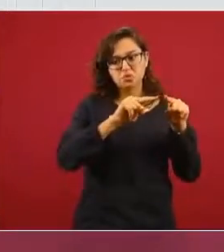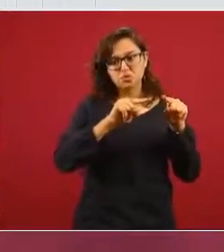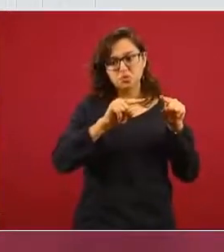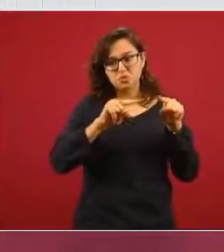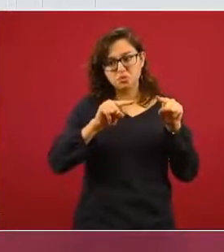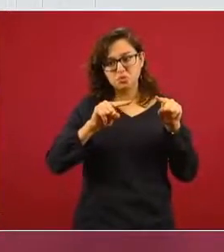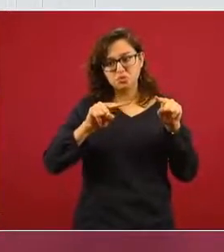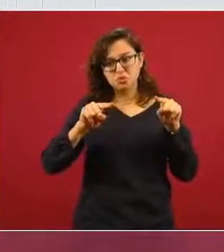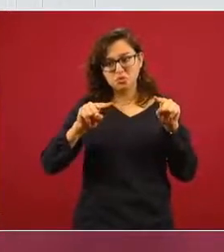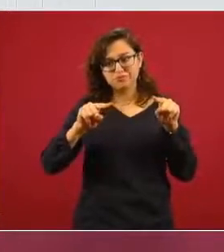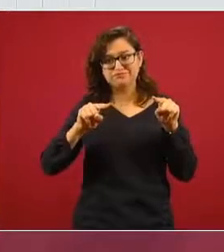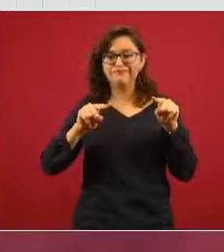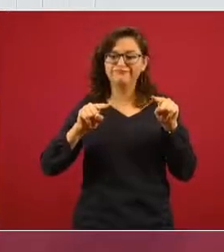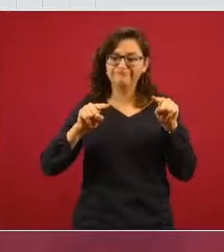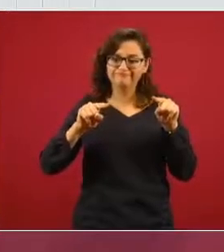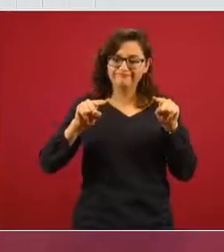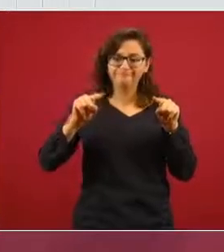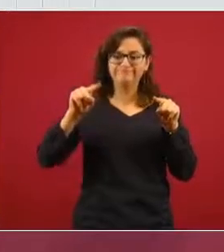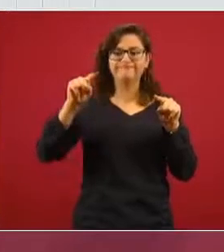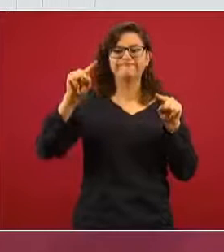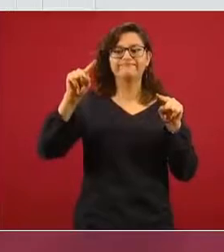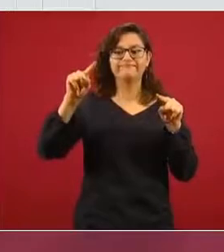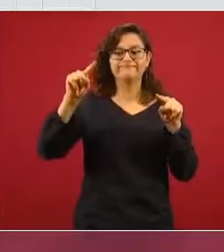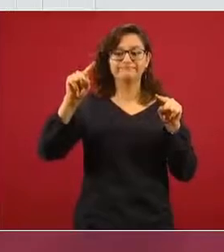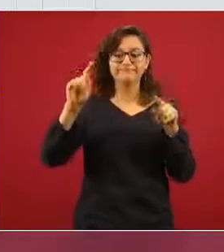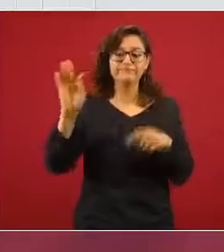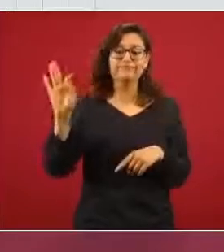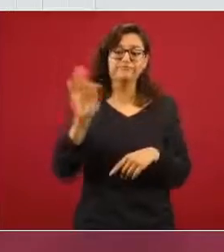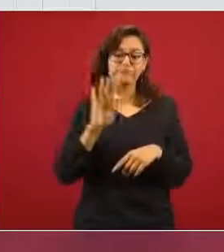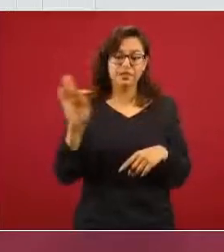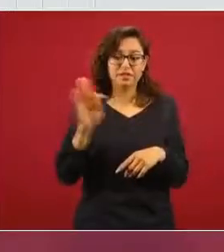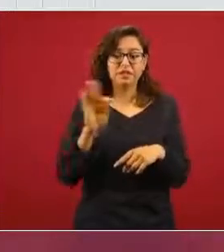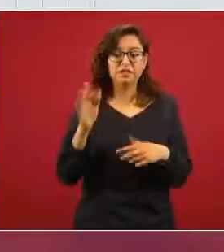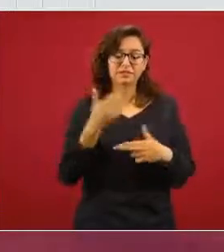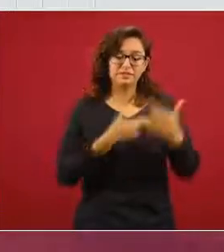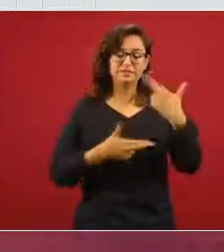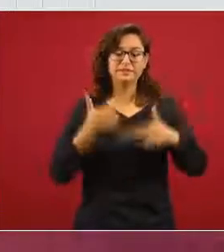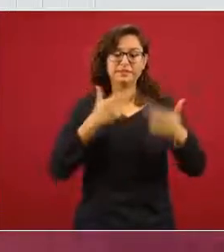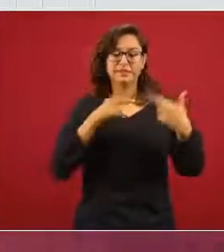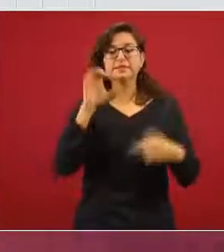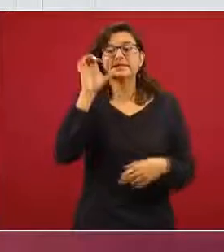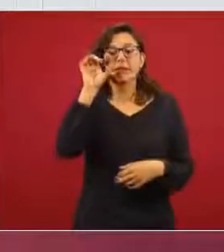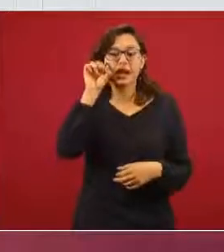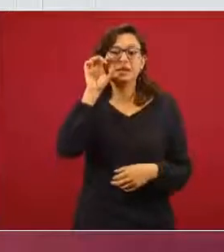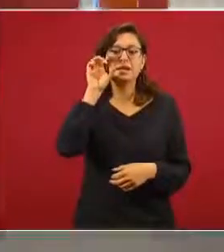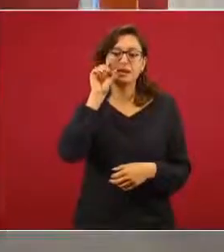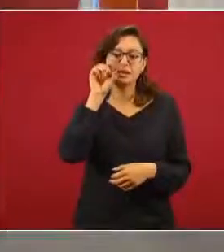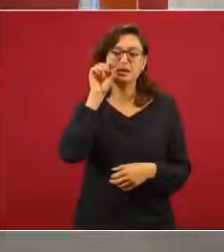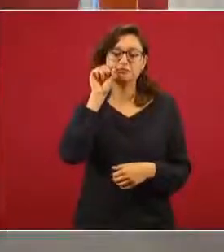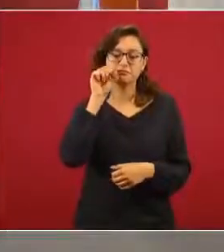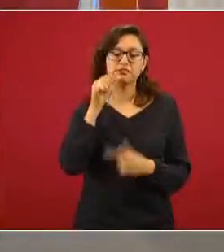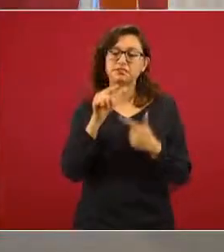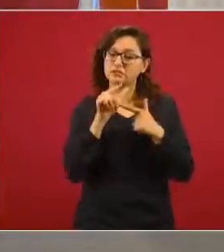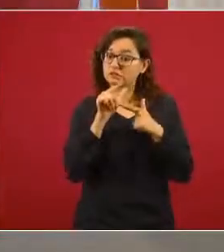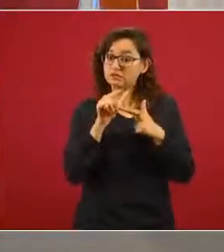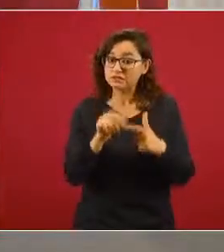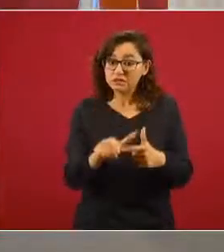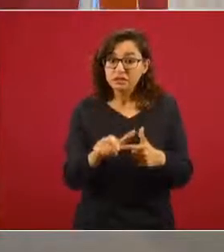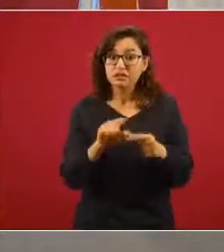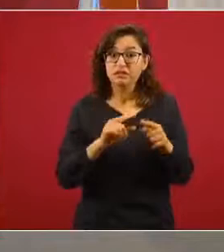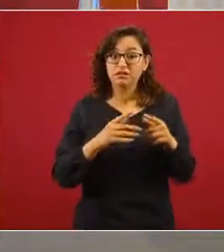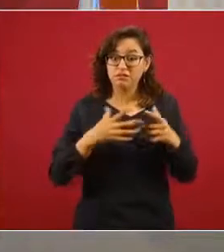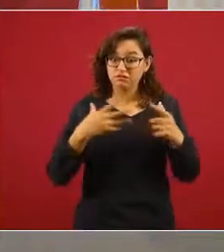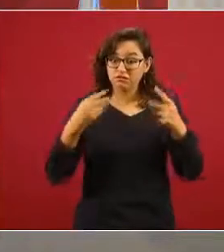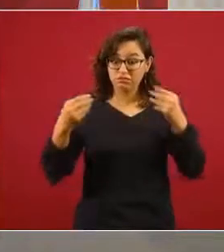pero desafortunadamente continuó. Podría regresar su semáforo a naranja si es que se presenta